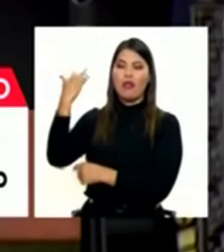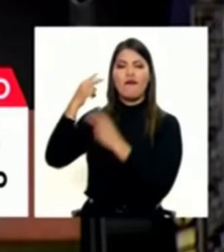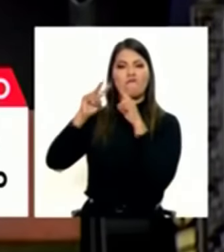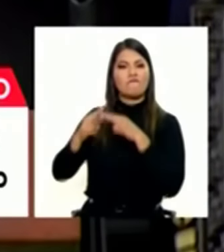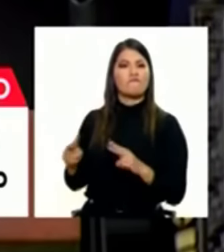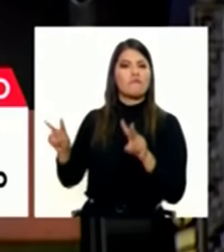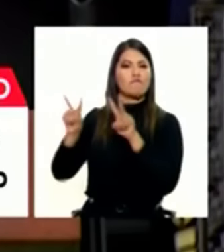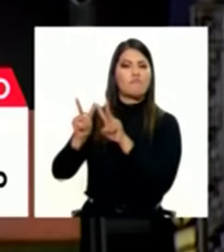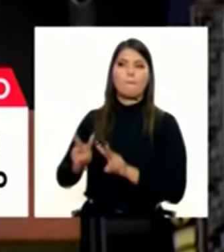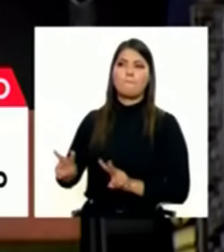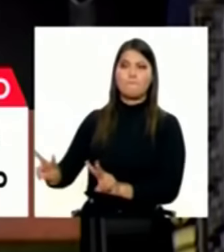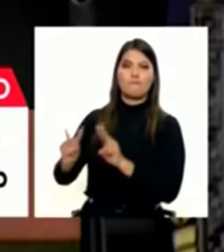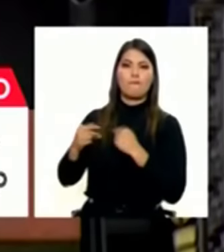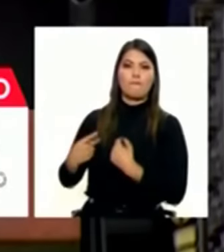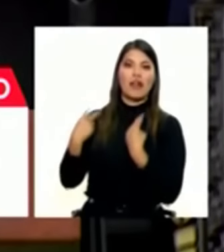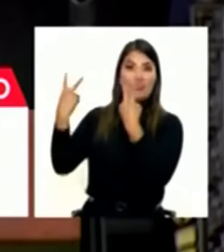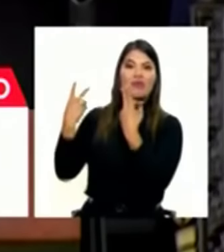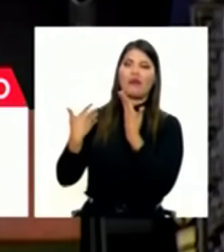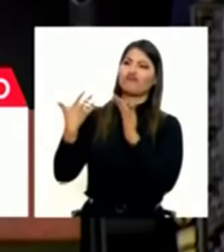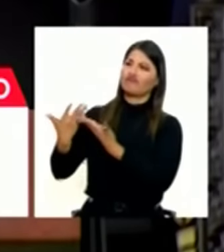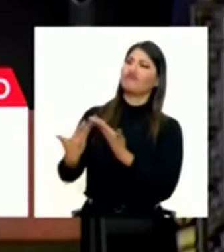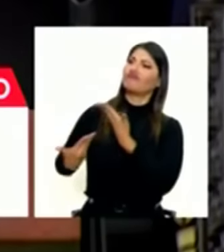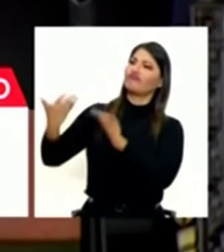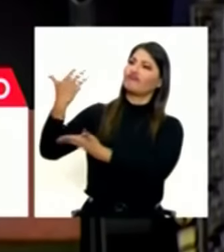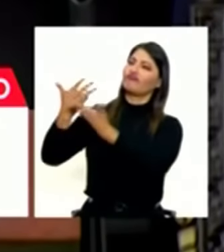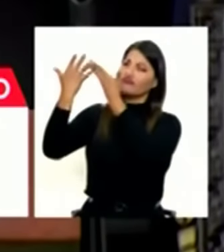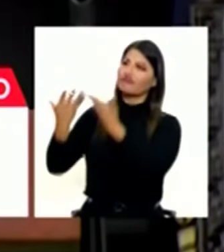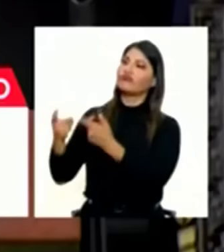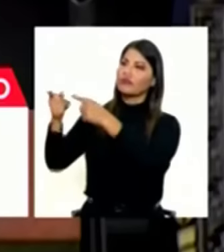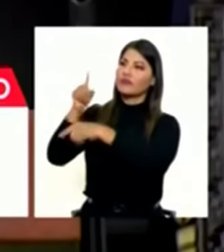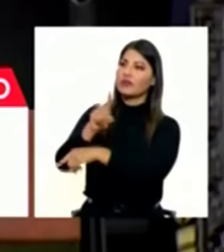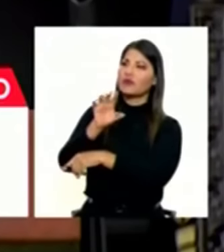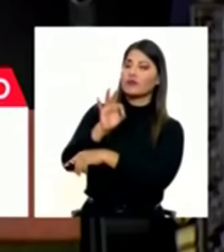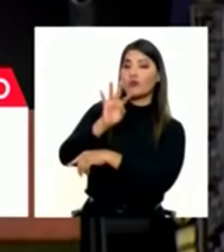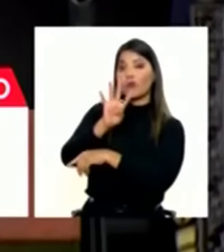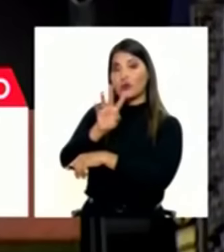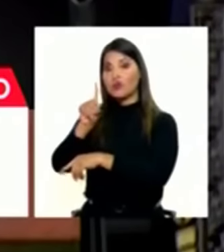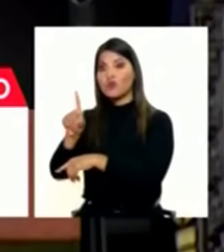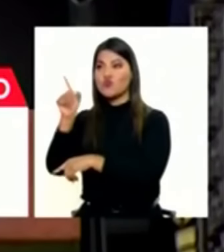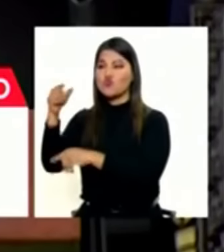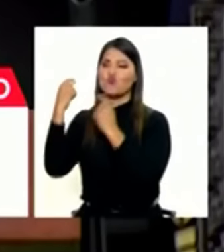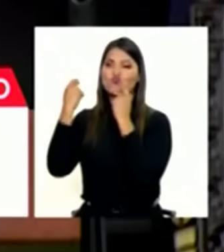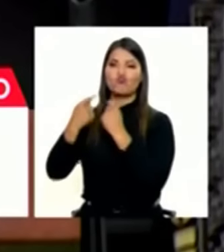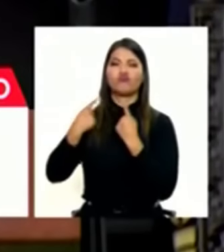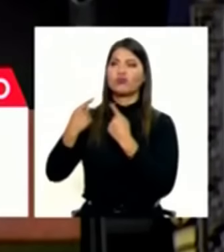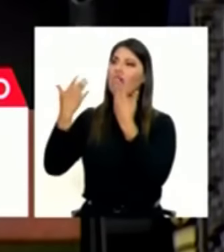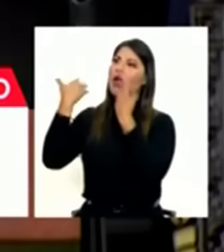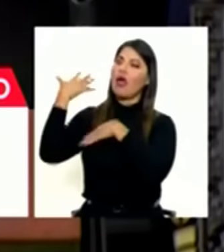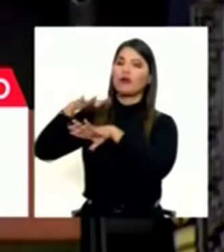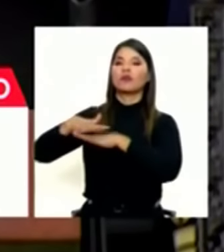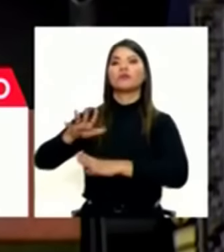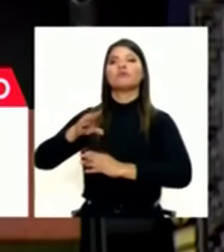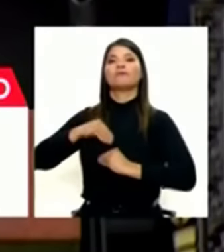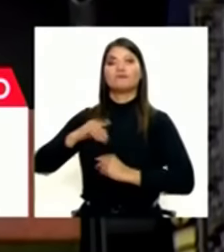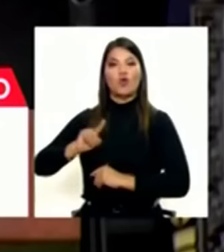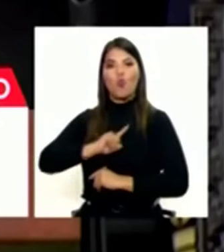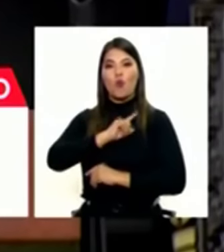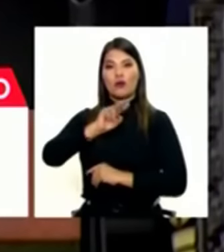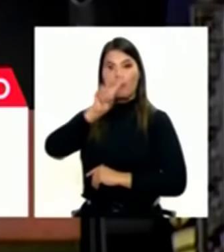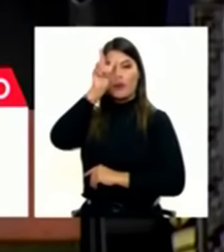de 1941 lo convirtió en héroe, en orgullo y referente de nuestra